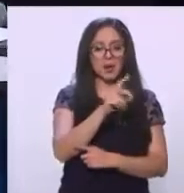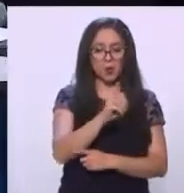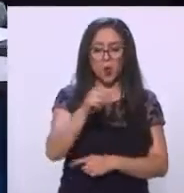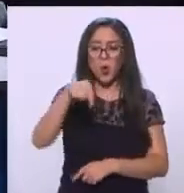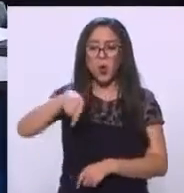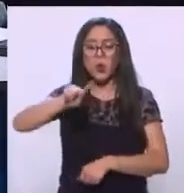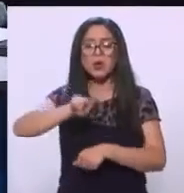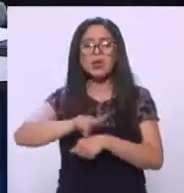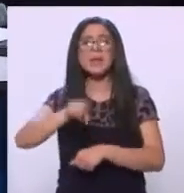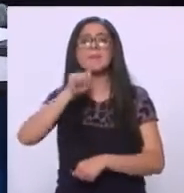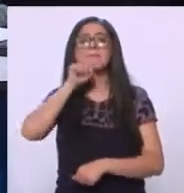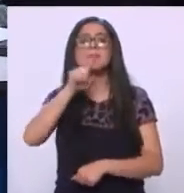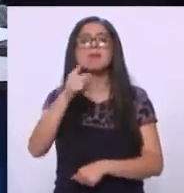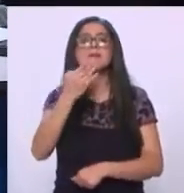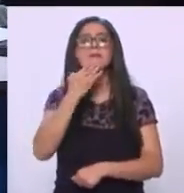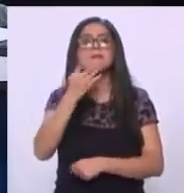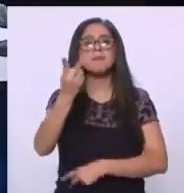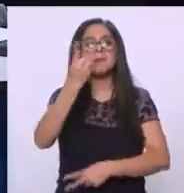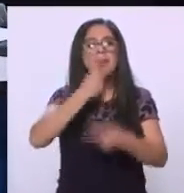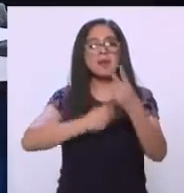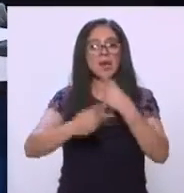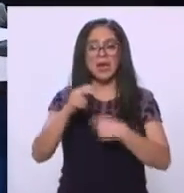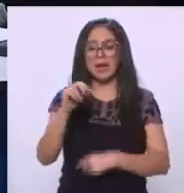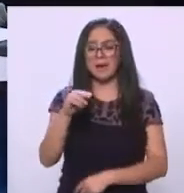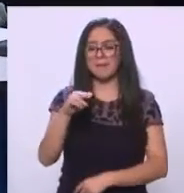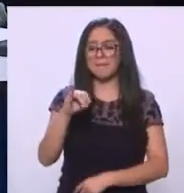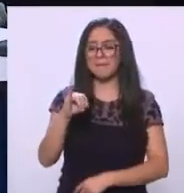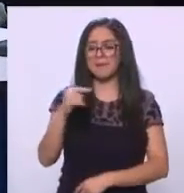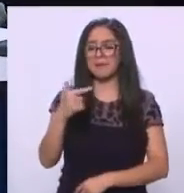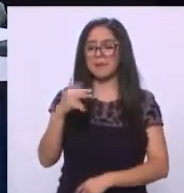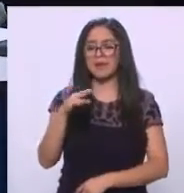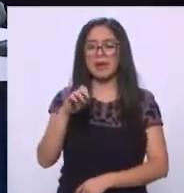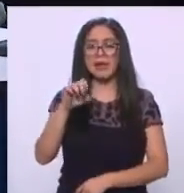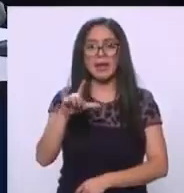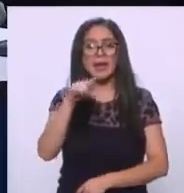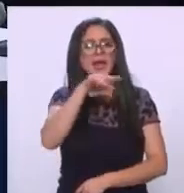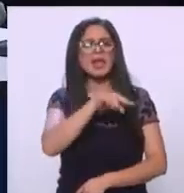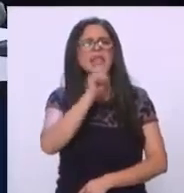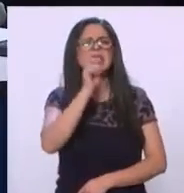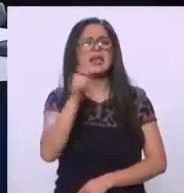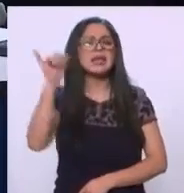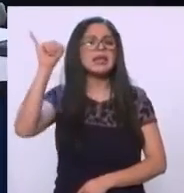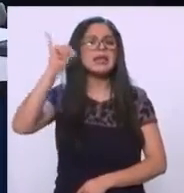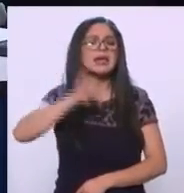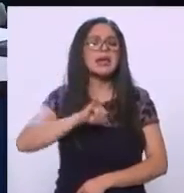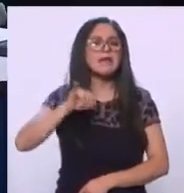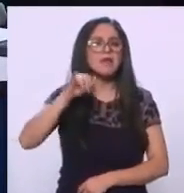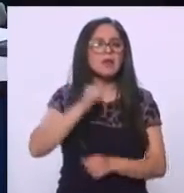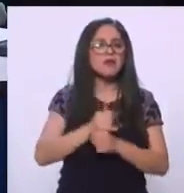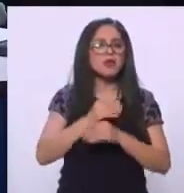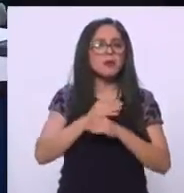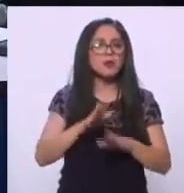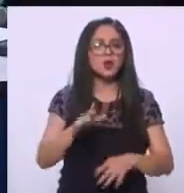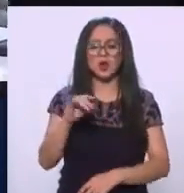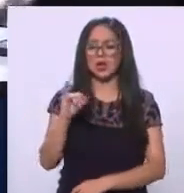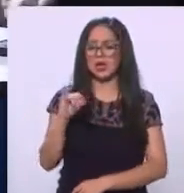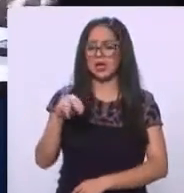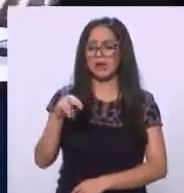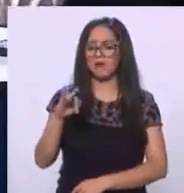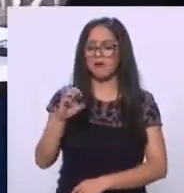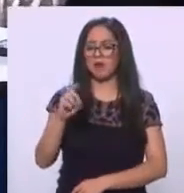le vamos a dar la bienvenida también a Miguel Elorza, que él es jefe de información de Infodemia MX y es